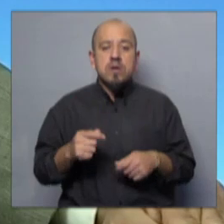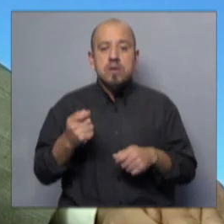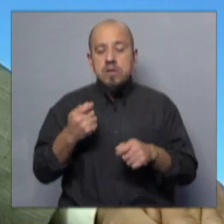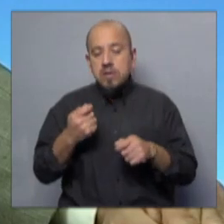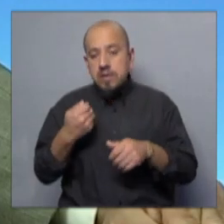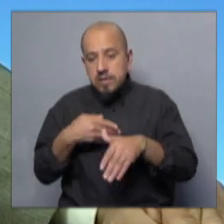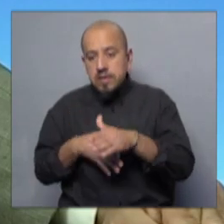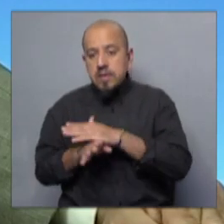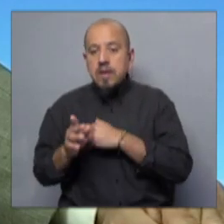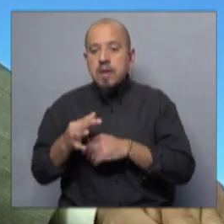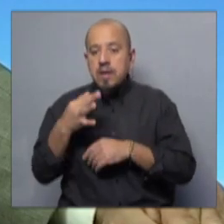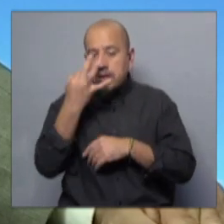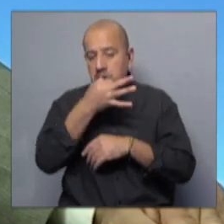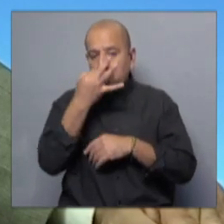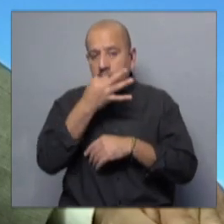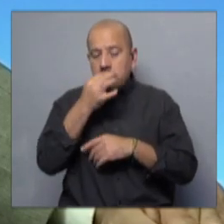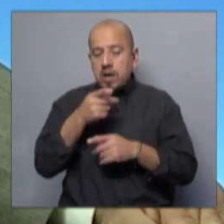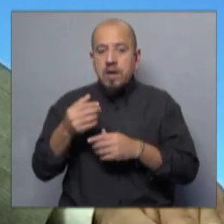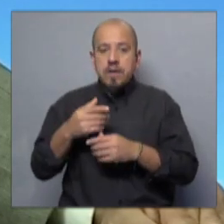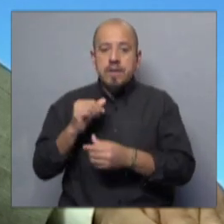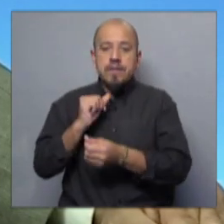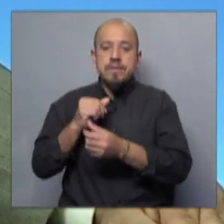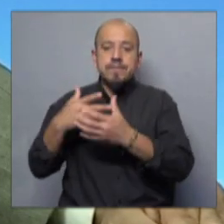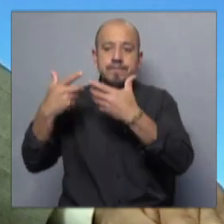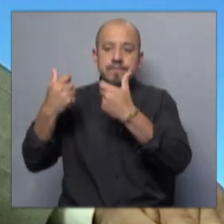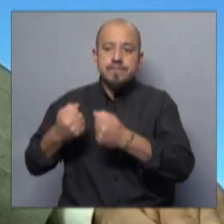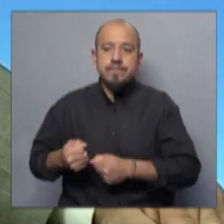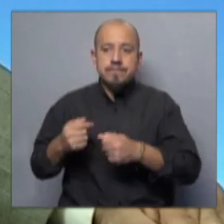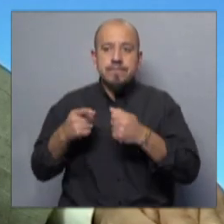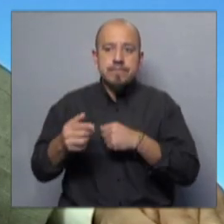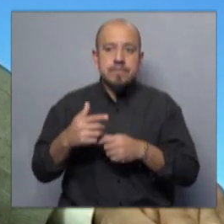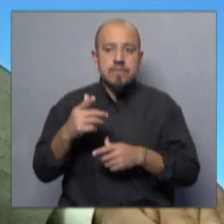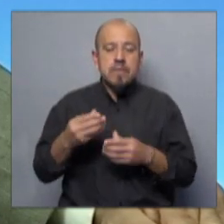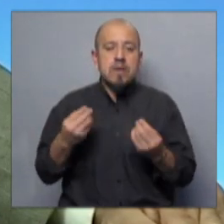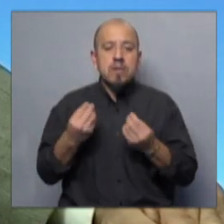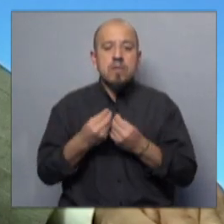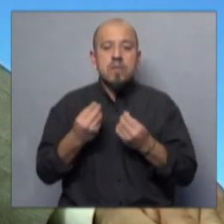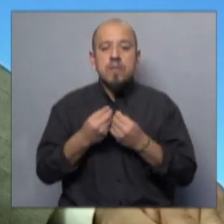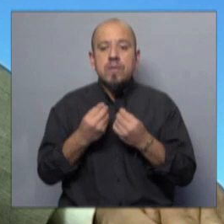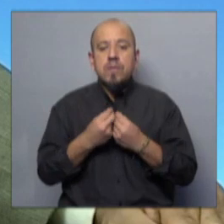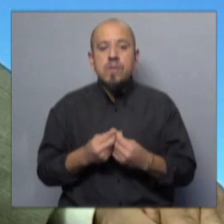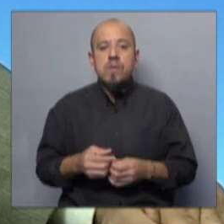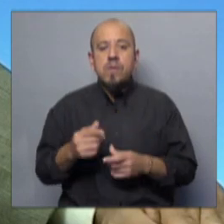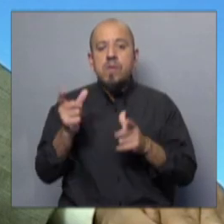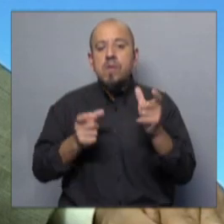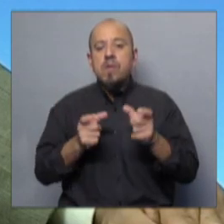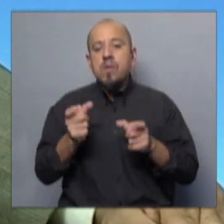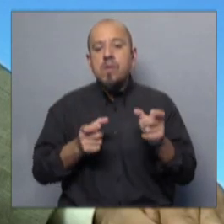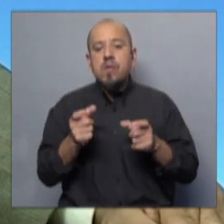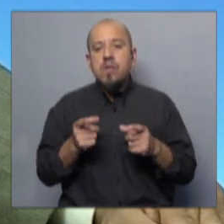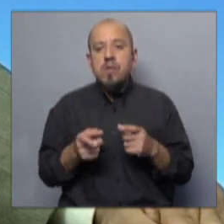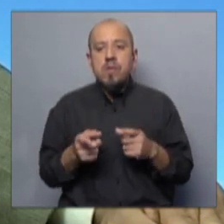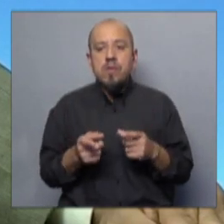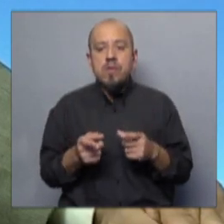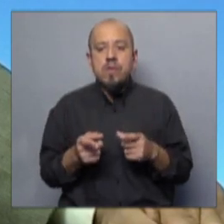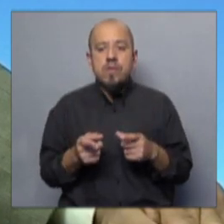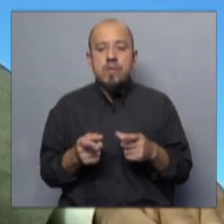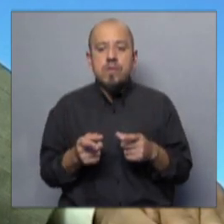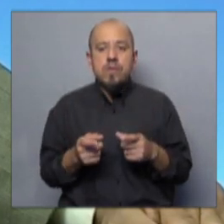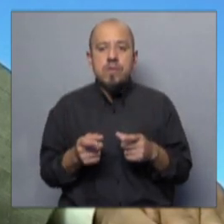cárcel entonces esta enorme cantidad personas pérdida de libertad es más allá del